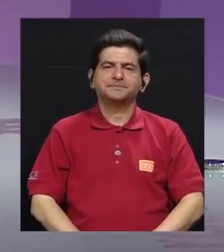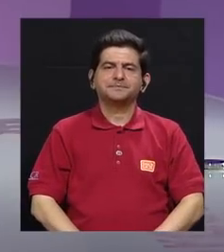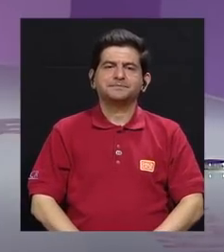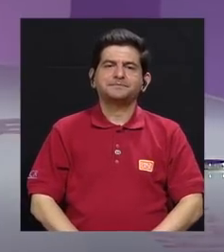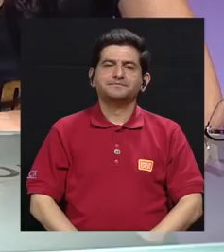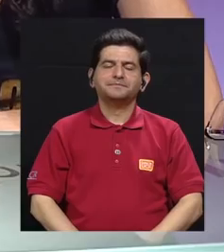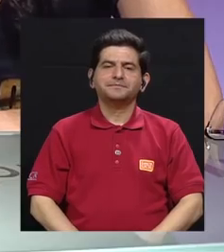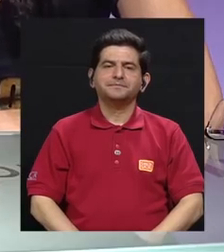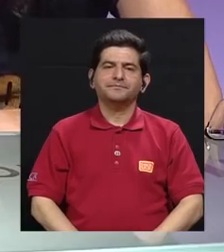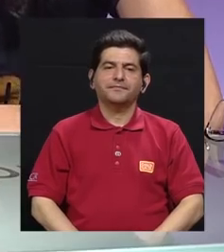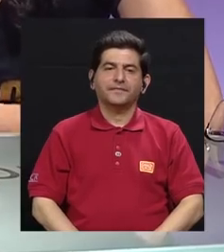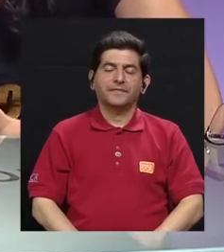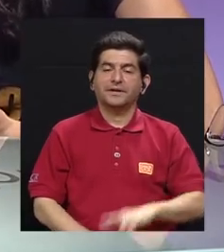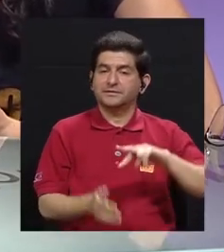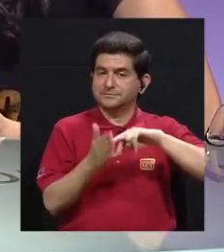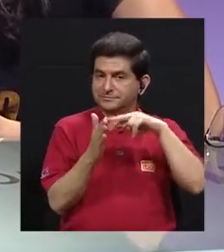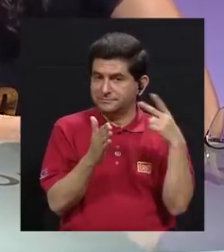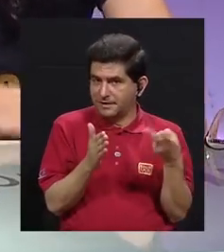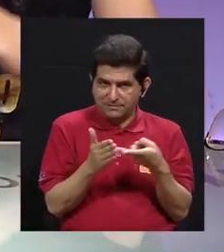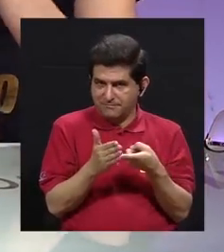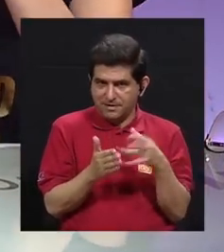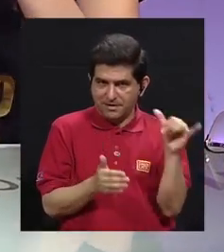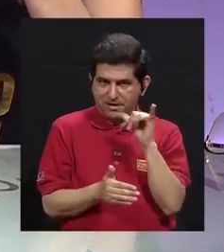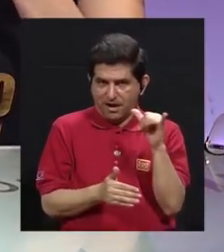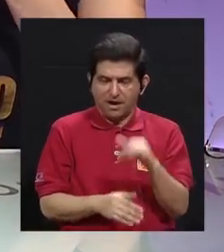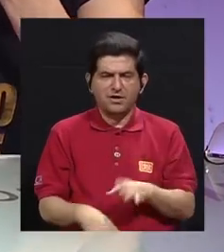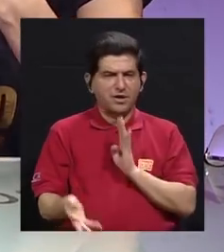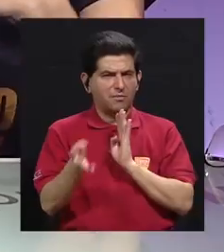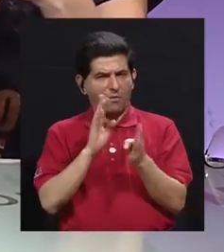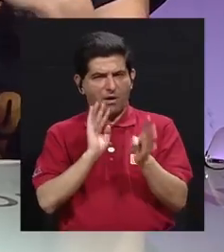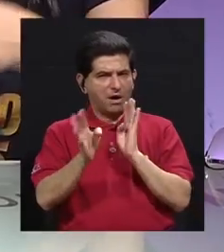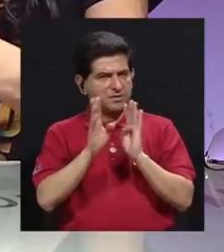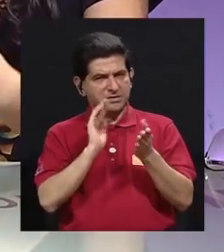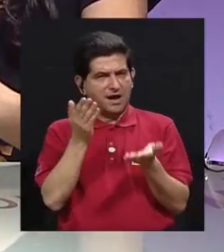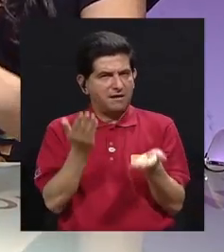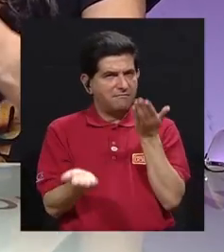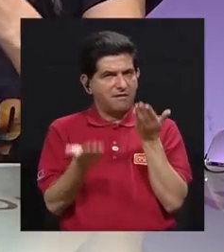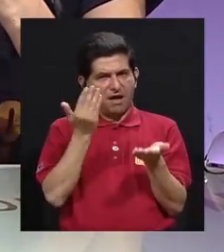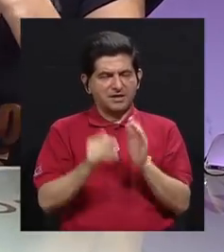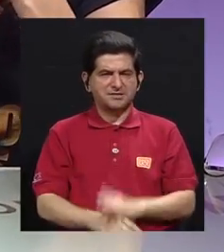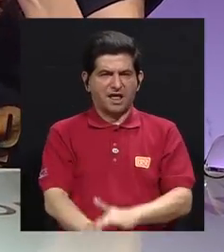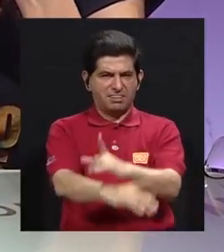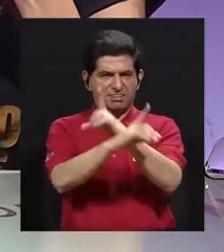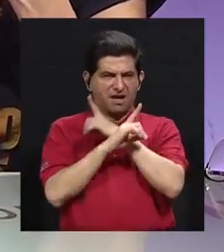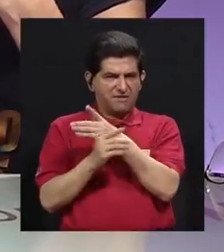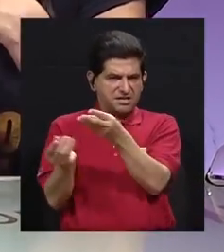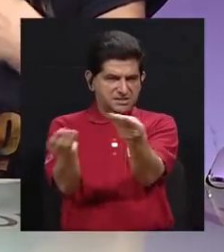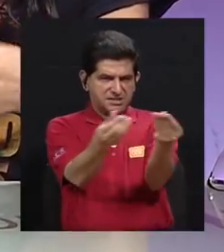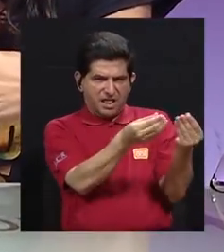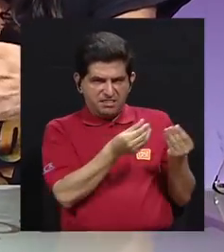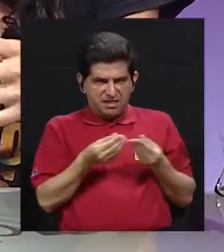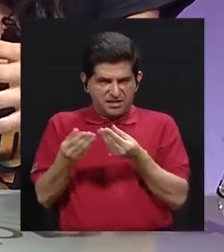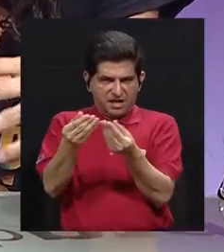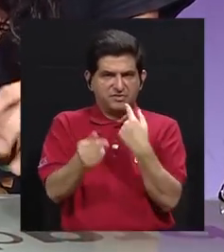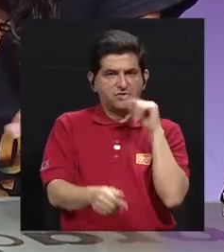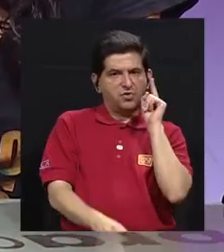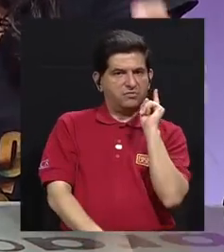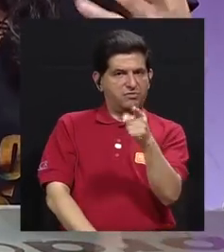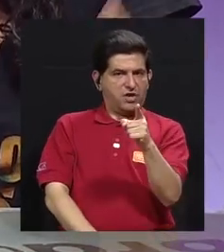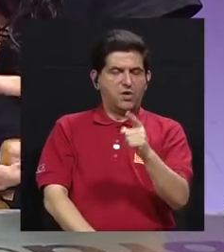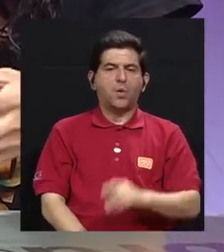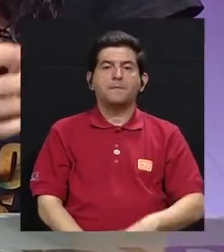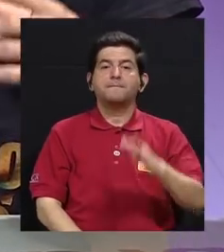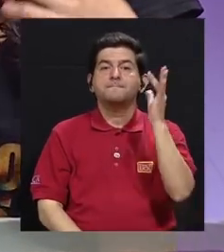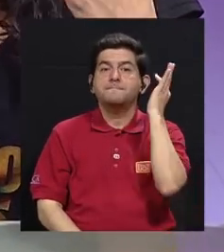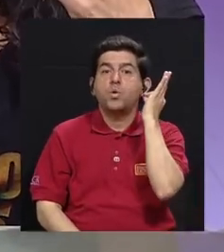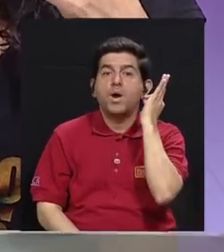¿no? Y entonces, en ese sentido, también se ha estado hablando mucho como de la defensa del territorio, ¿no? Y esto